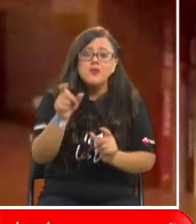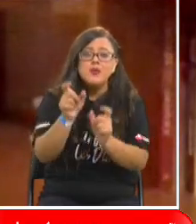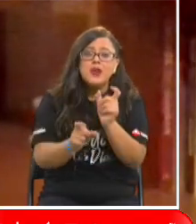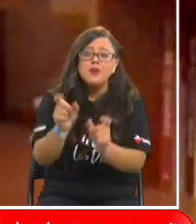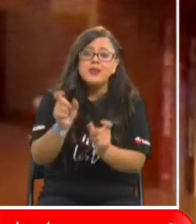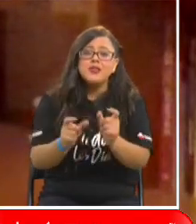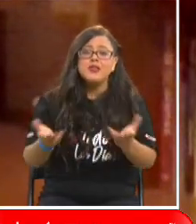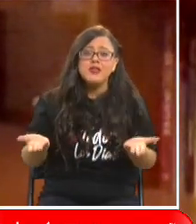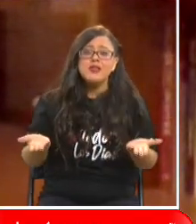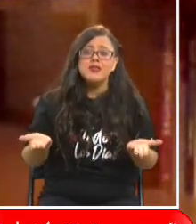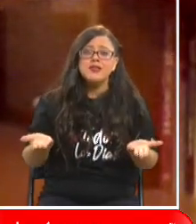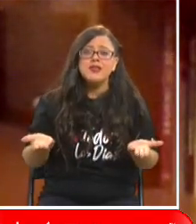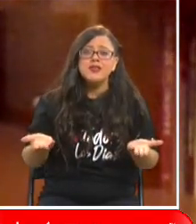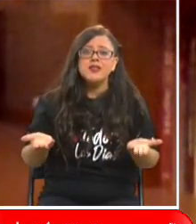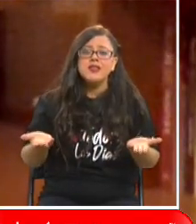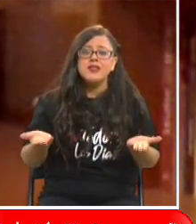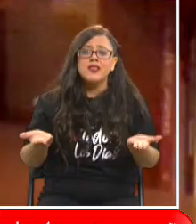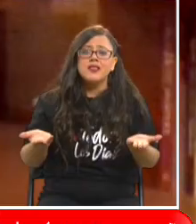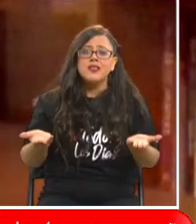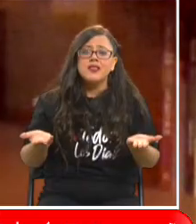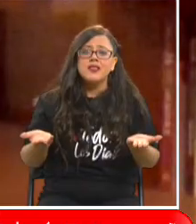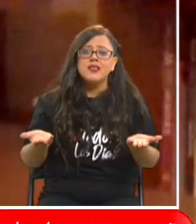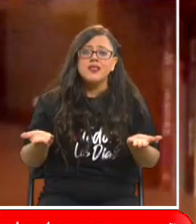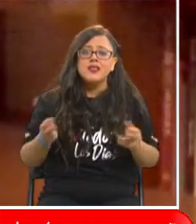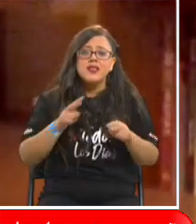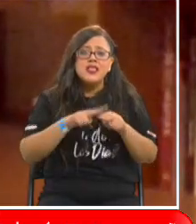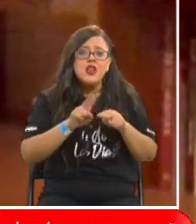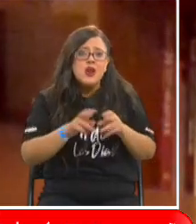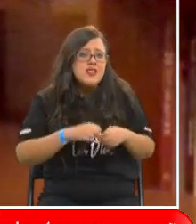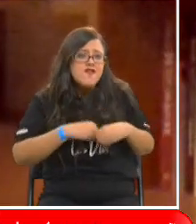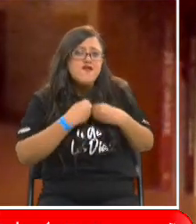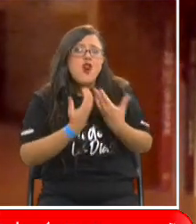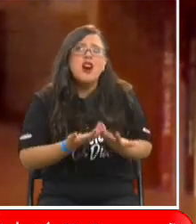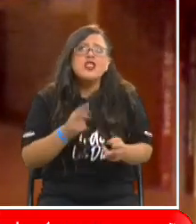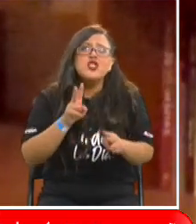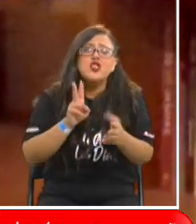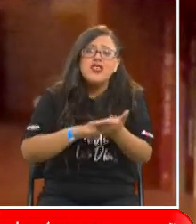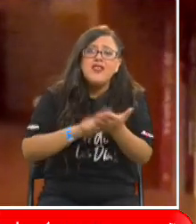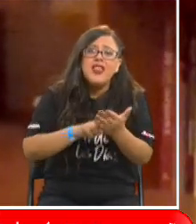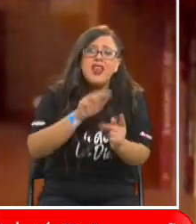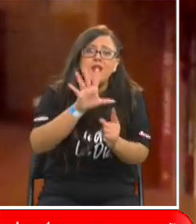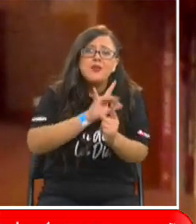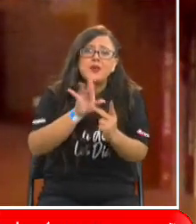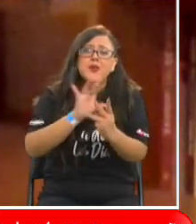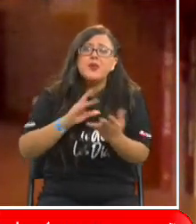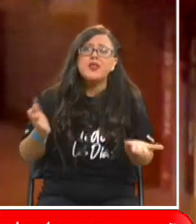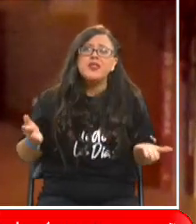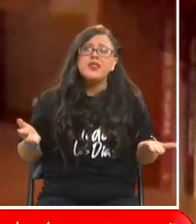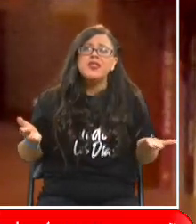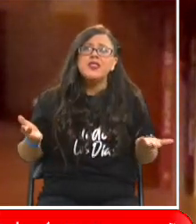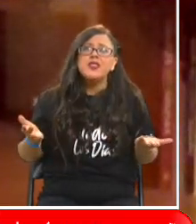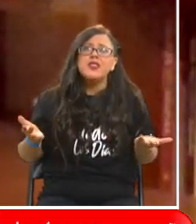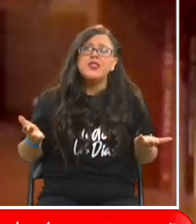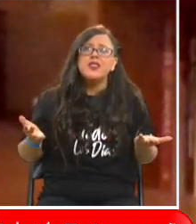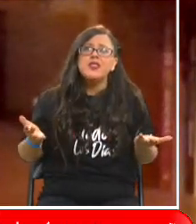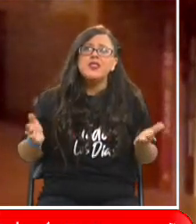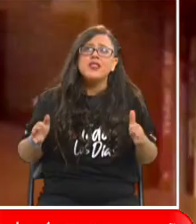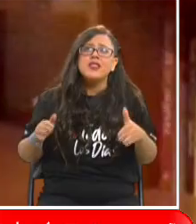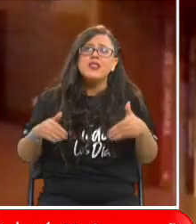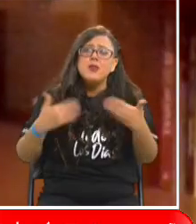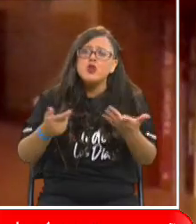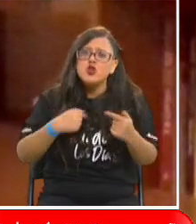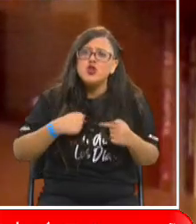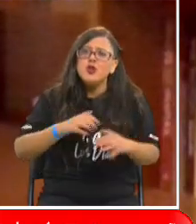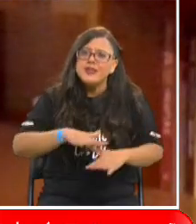decir que lo hacen con pasión, con alegría y con orgullo. Y yo creo que yo soy una de esas personas